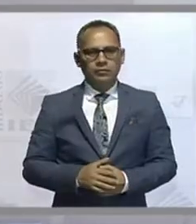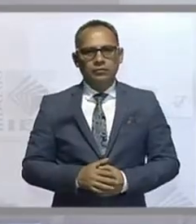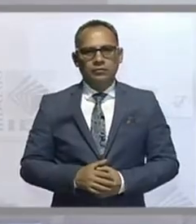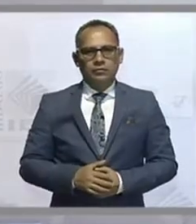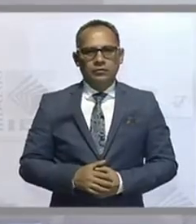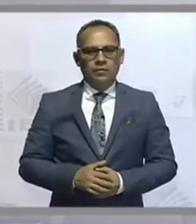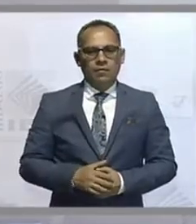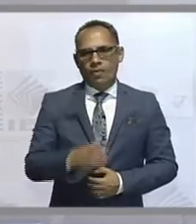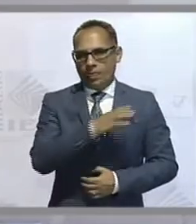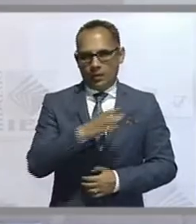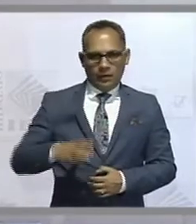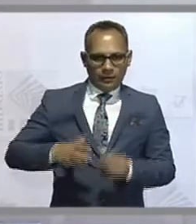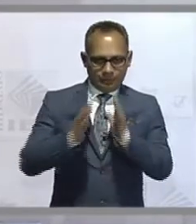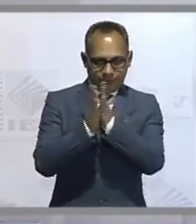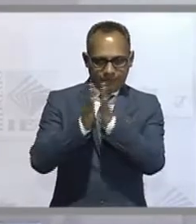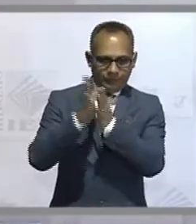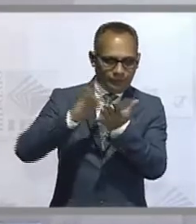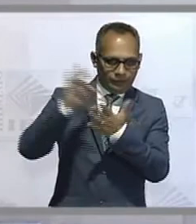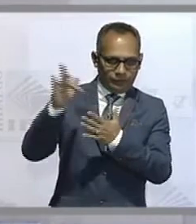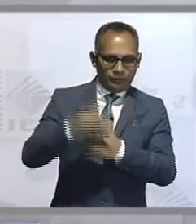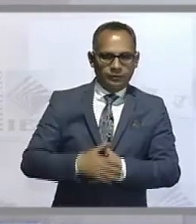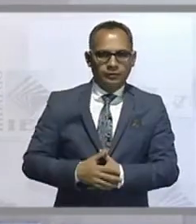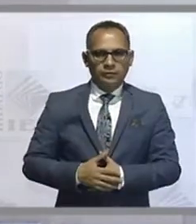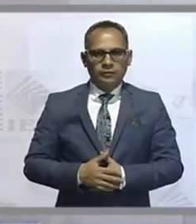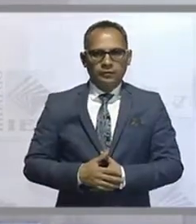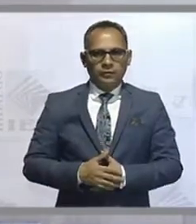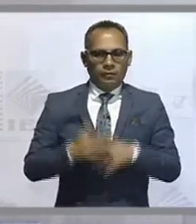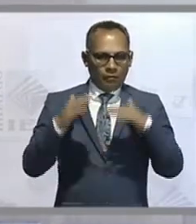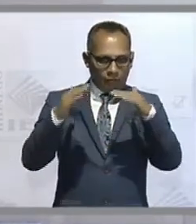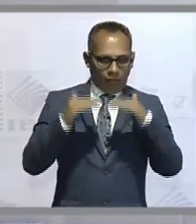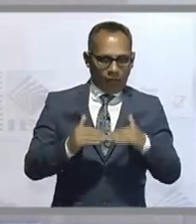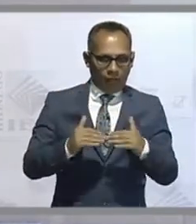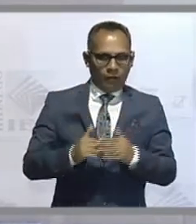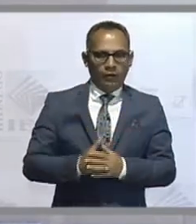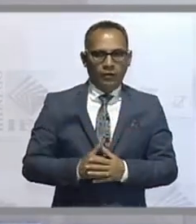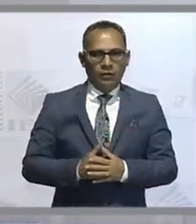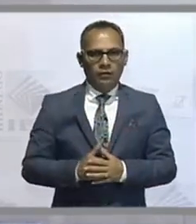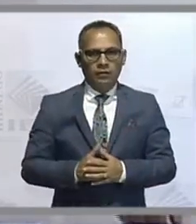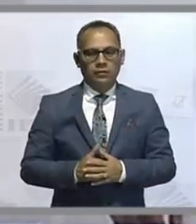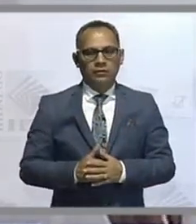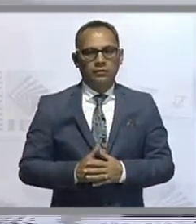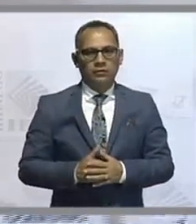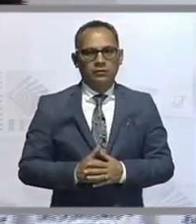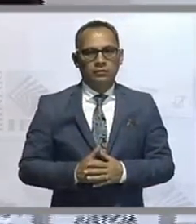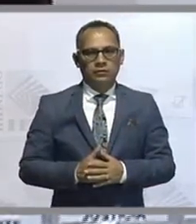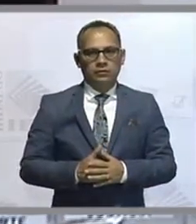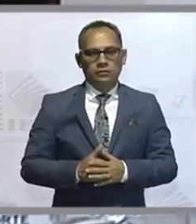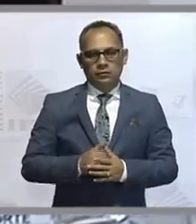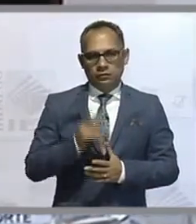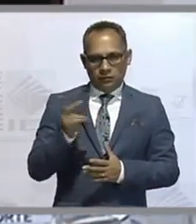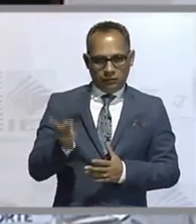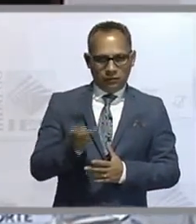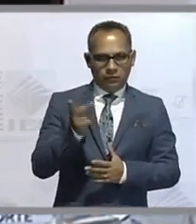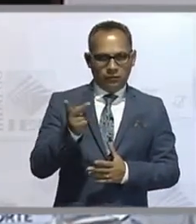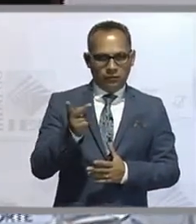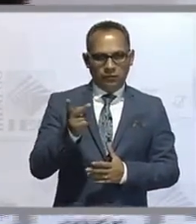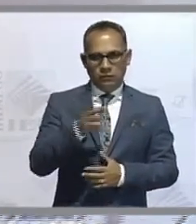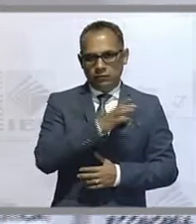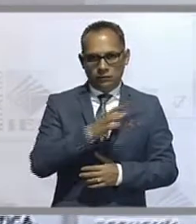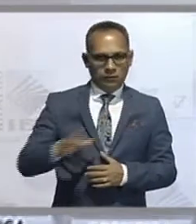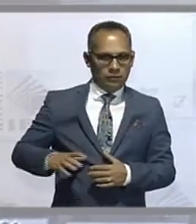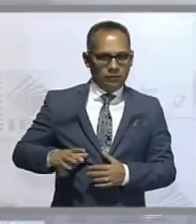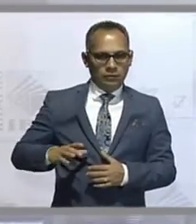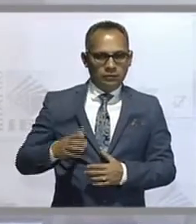gracias candidato por su participación corresponde ahora a la pregunta al candidato del